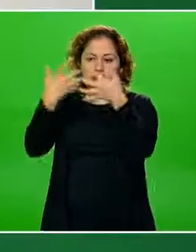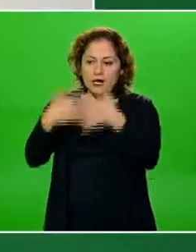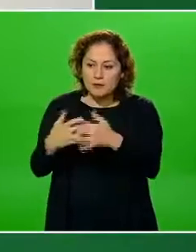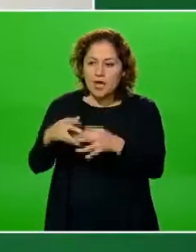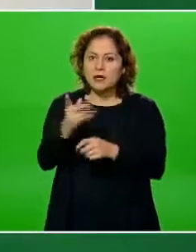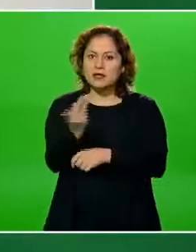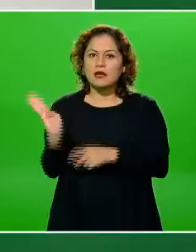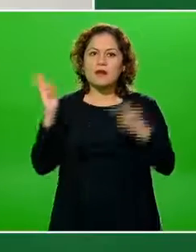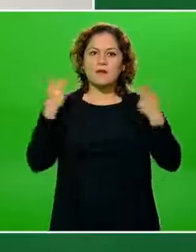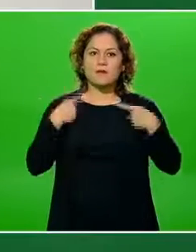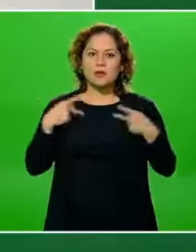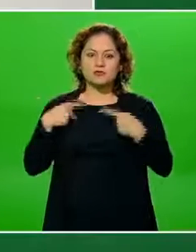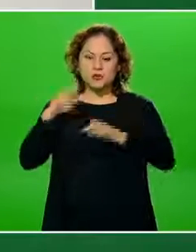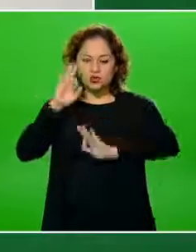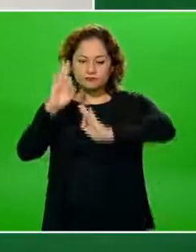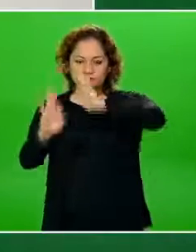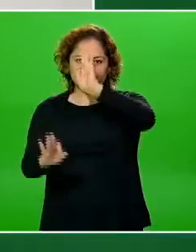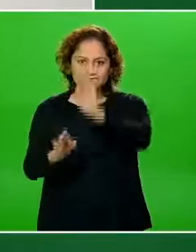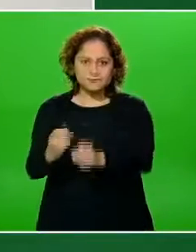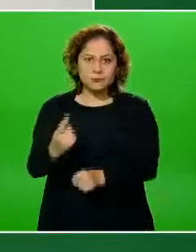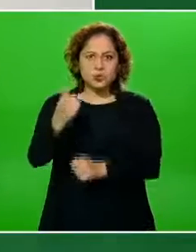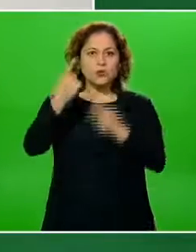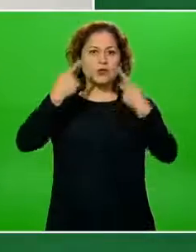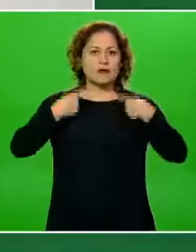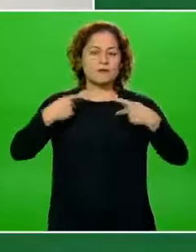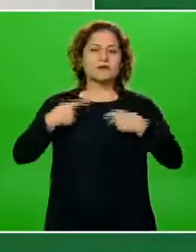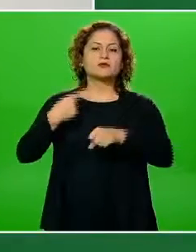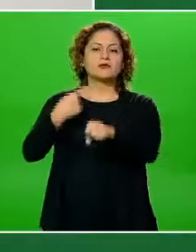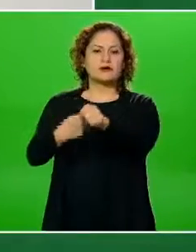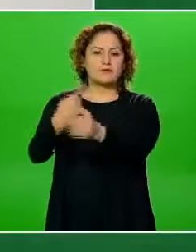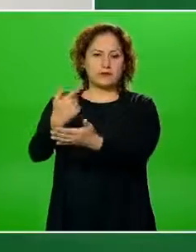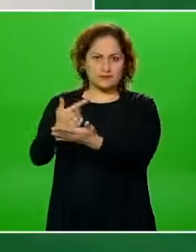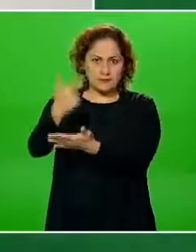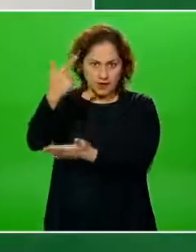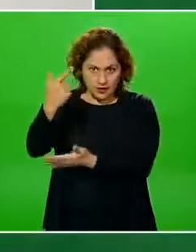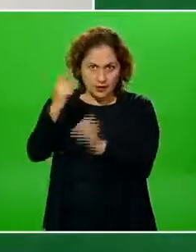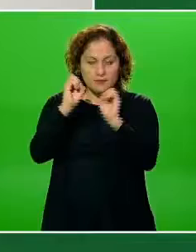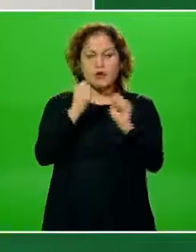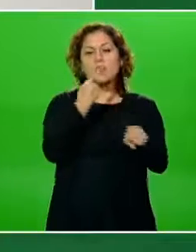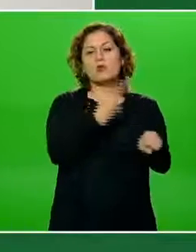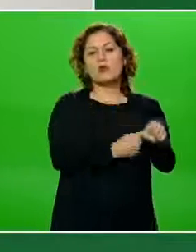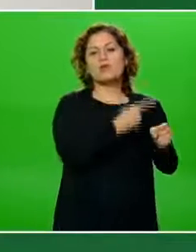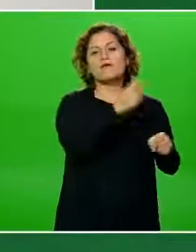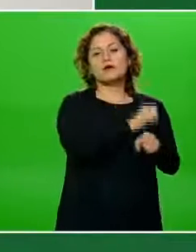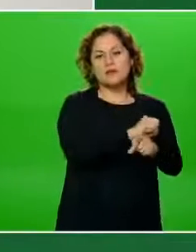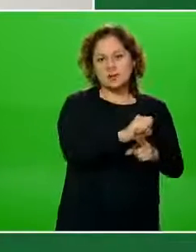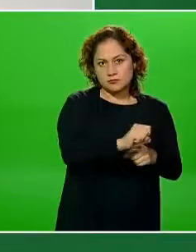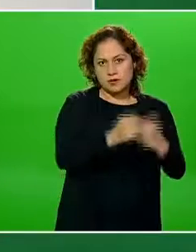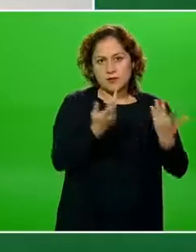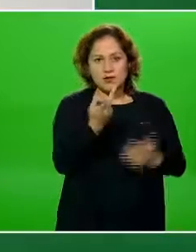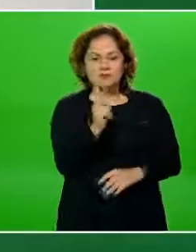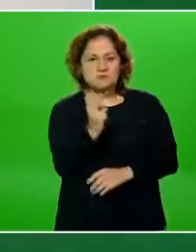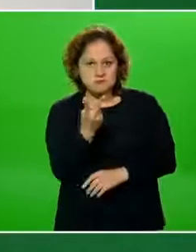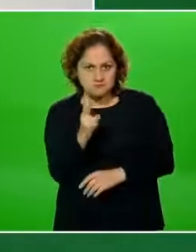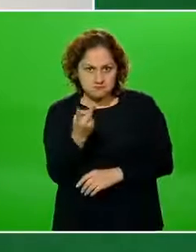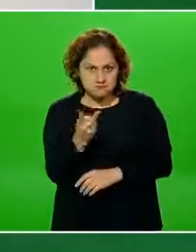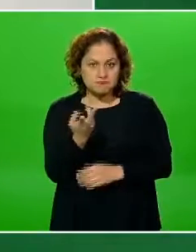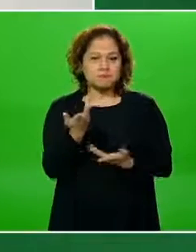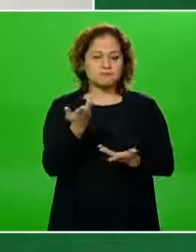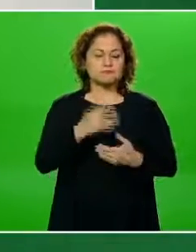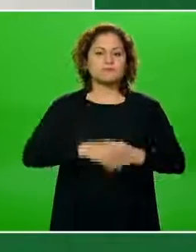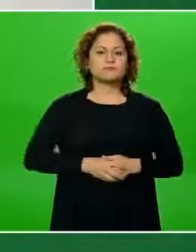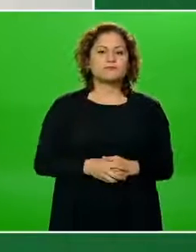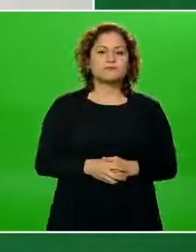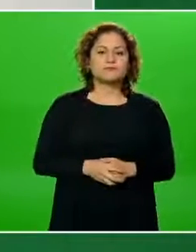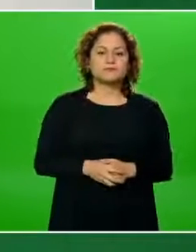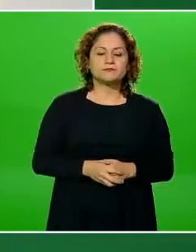está disponible para poder atender a la persona que utilice esa cama, ya sea una cama general o una